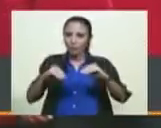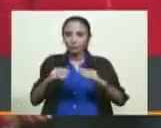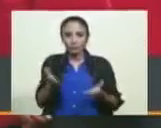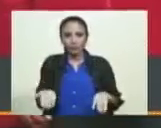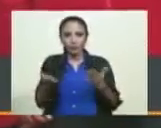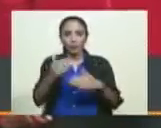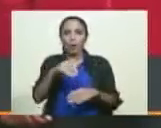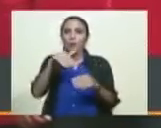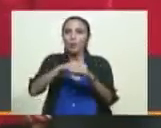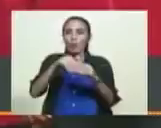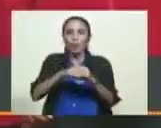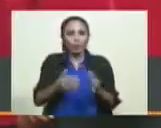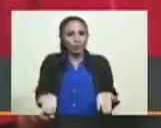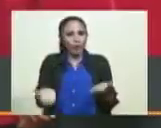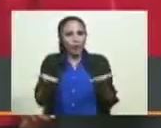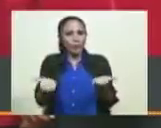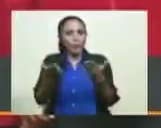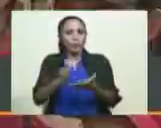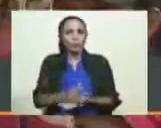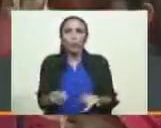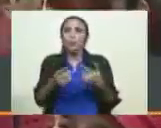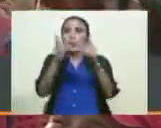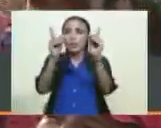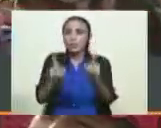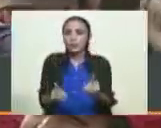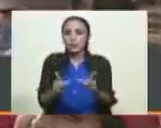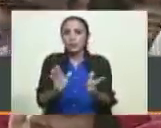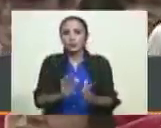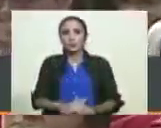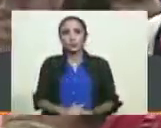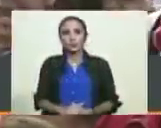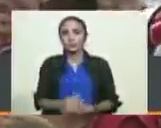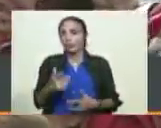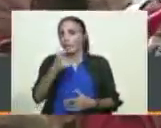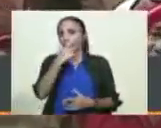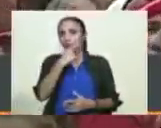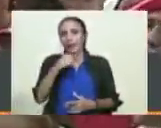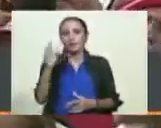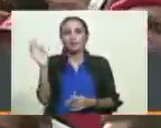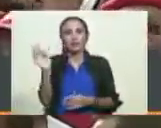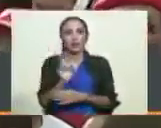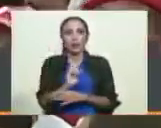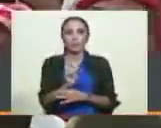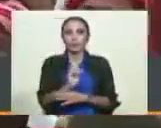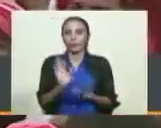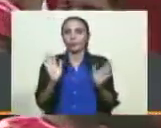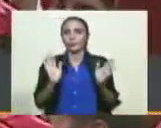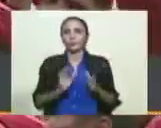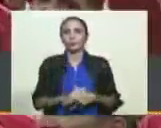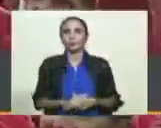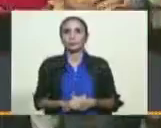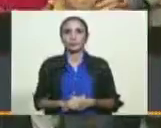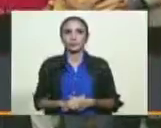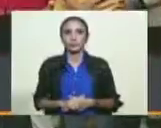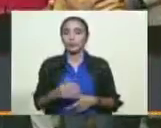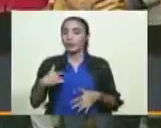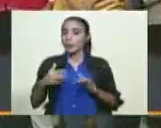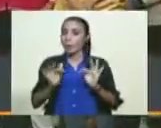10 millones de votos, les digo. Así de sencillo. Vamos a prepararnos desde